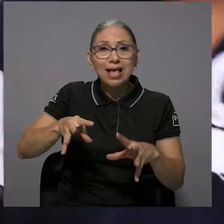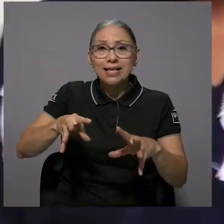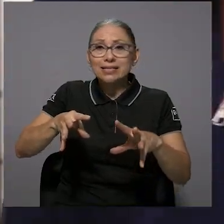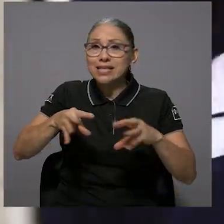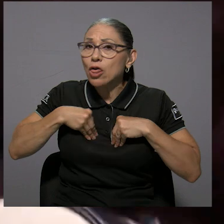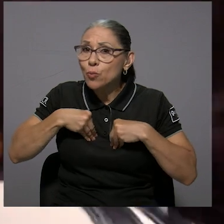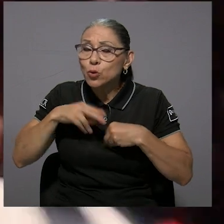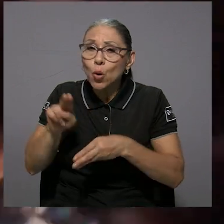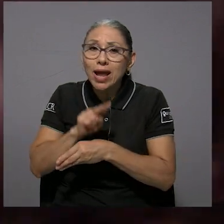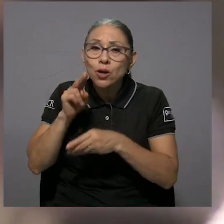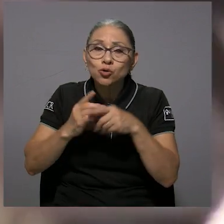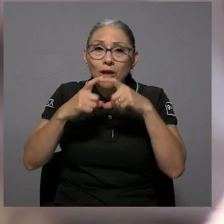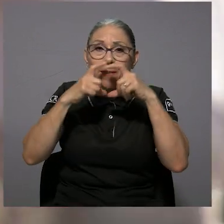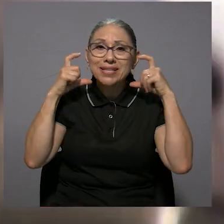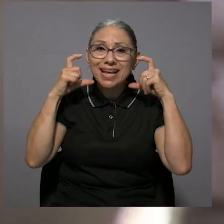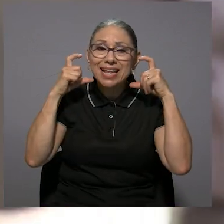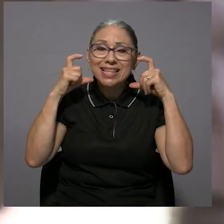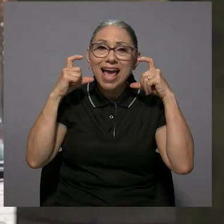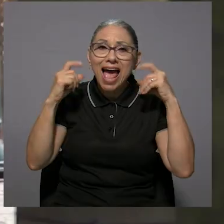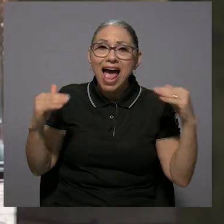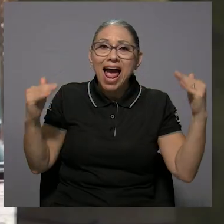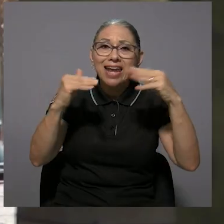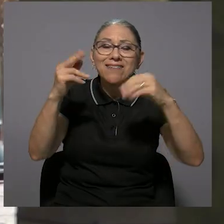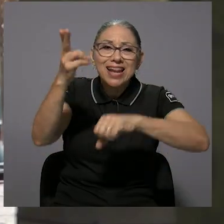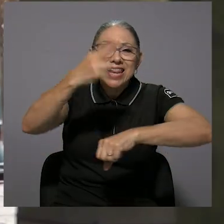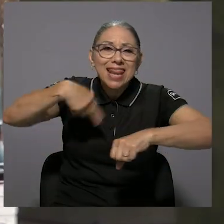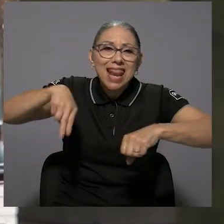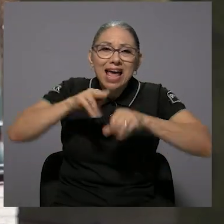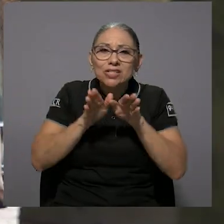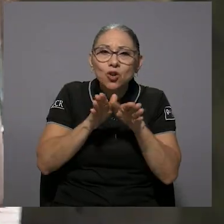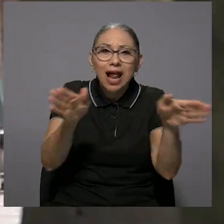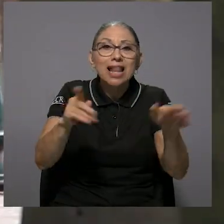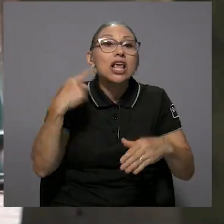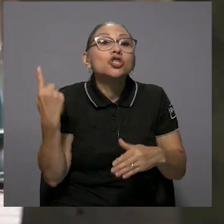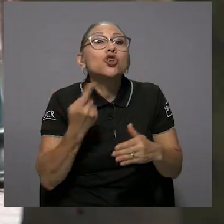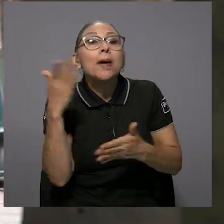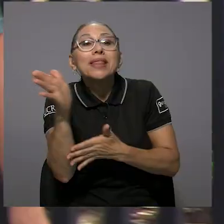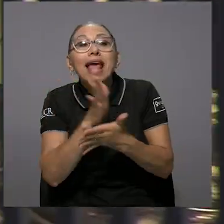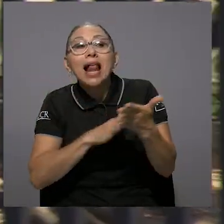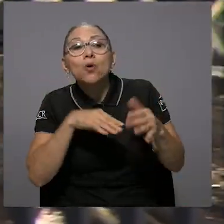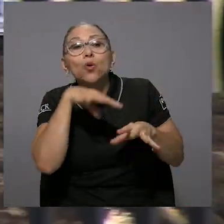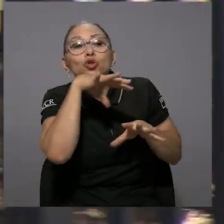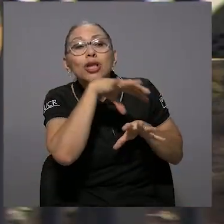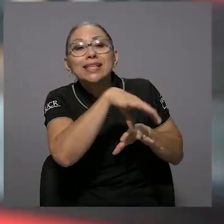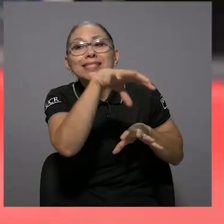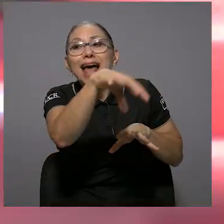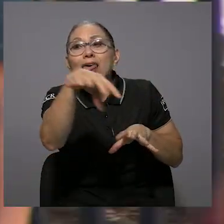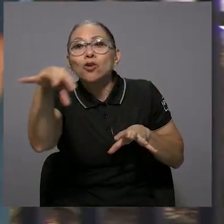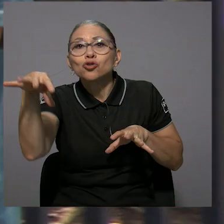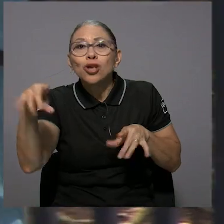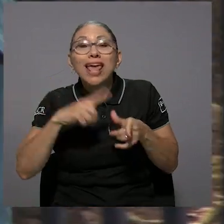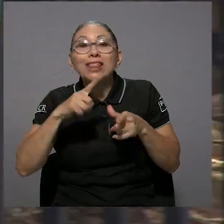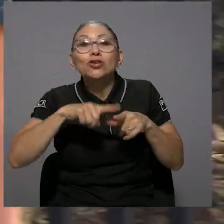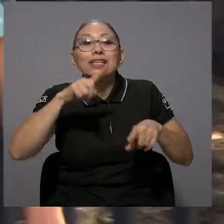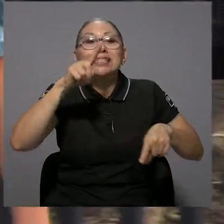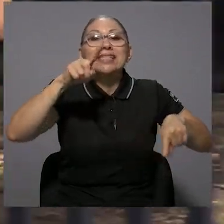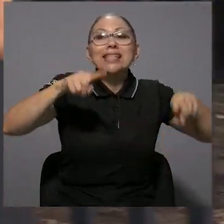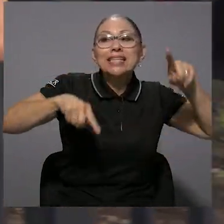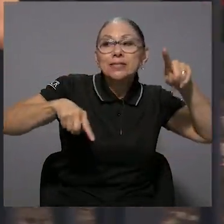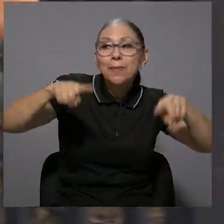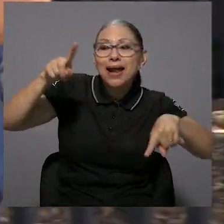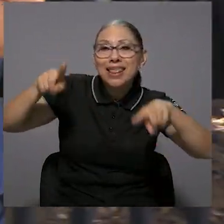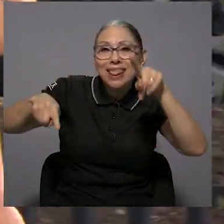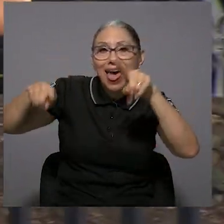de la mascarilla a nivel nacional, sino solo a partir de algunos de los estados. Y esa disparidad hizo que todavía